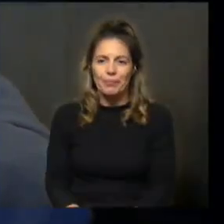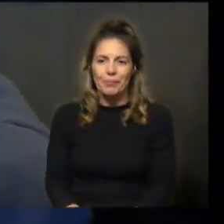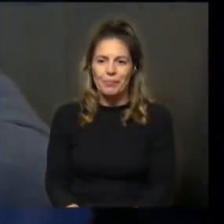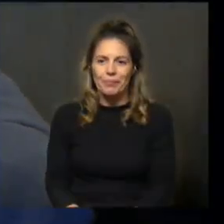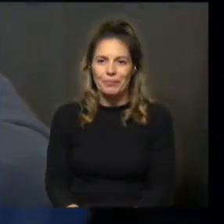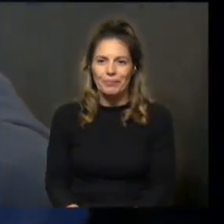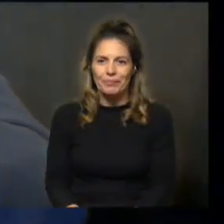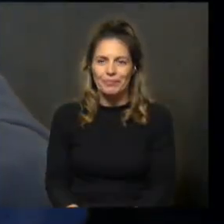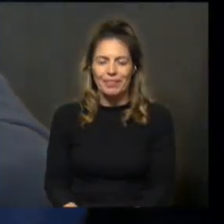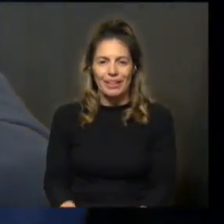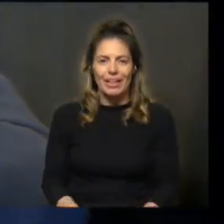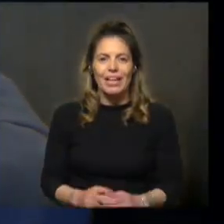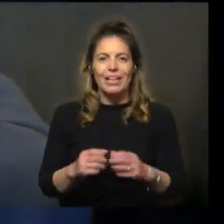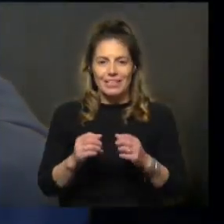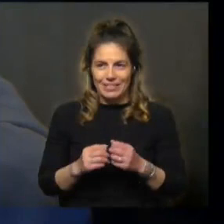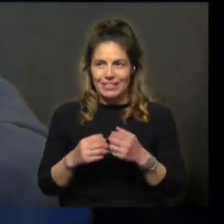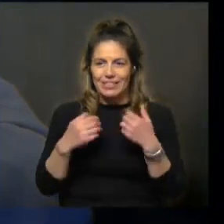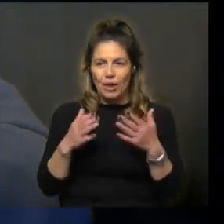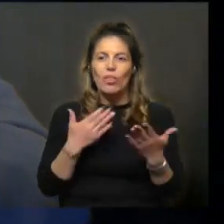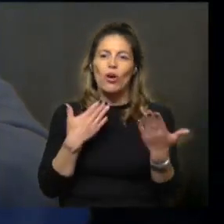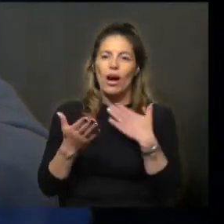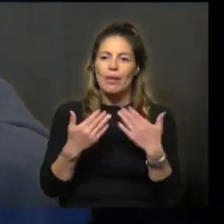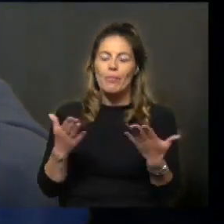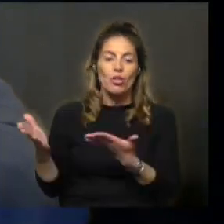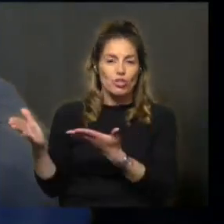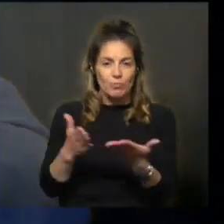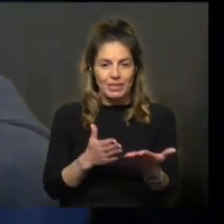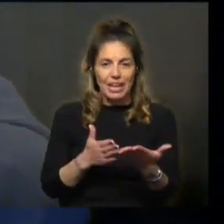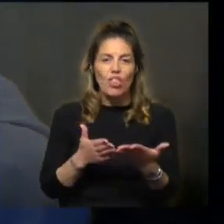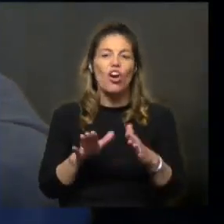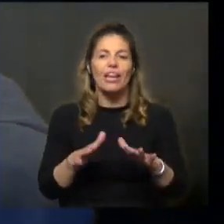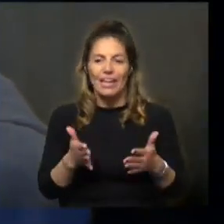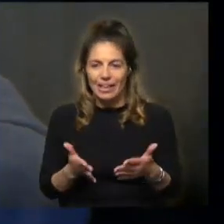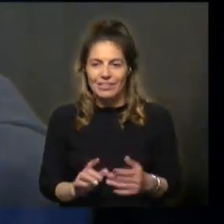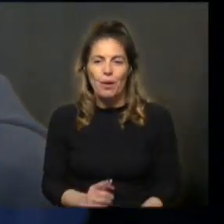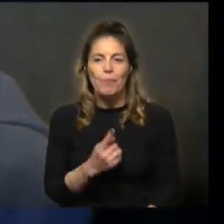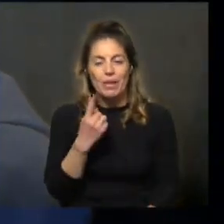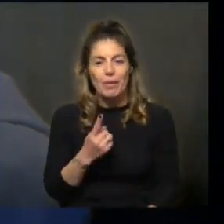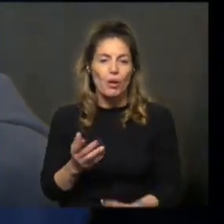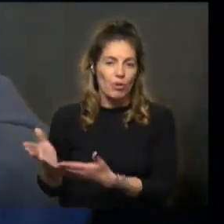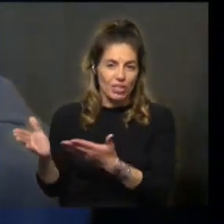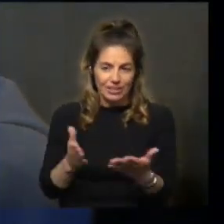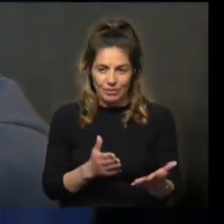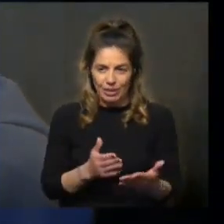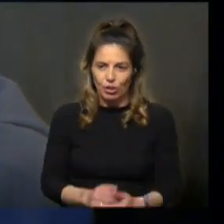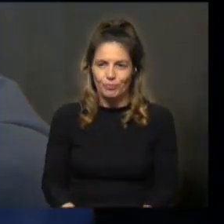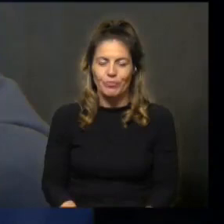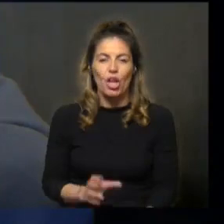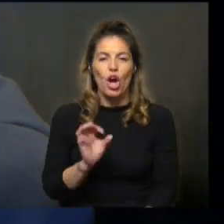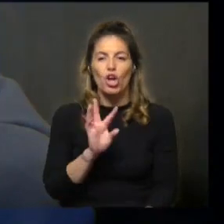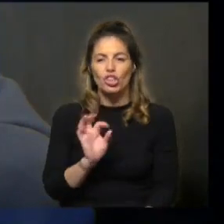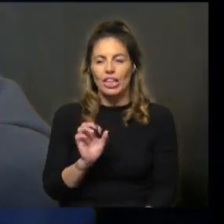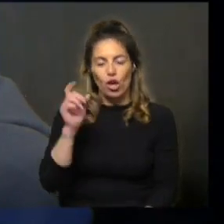ya les vamos a adelantar cuando hablemos con nuestros invitados de qué se trata pero primero vamos a recibirlos a Gabriel Otero